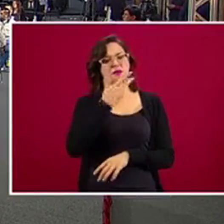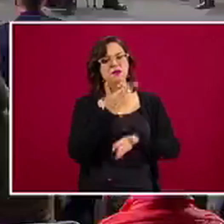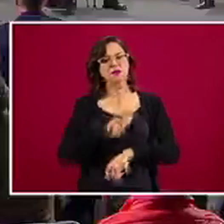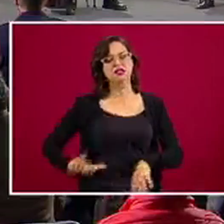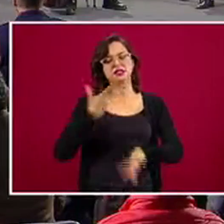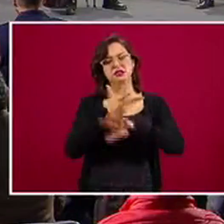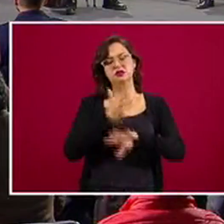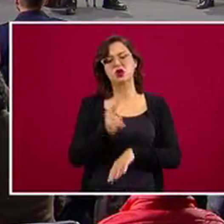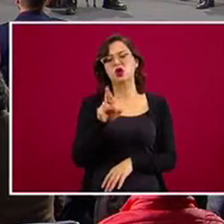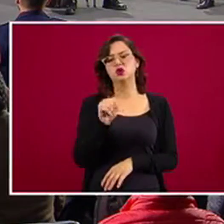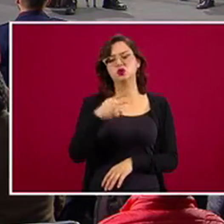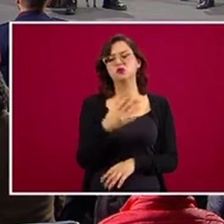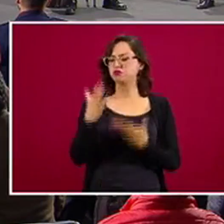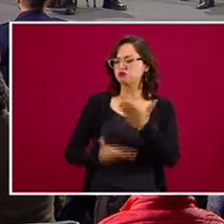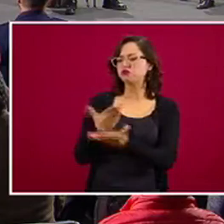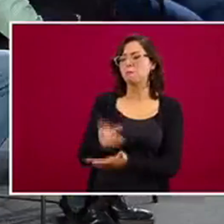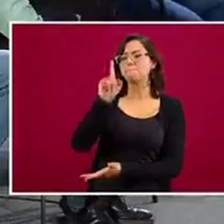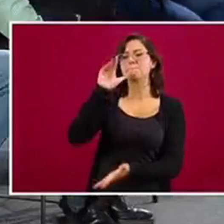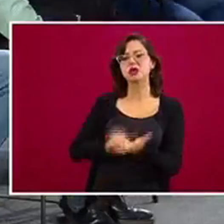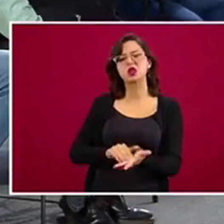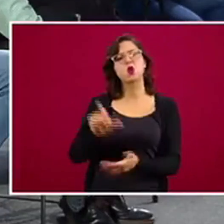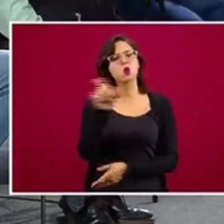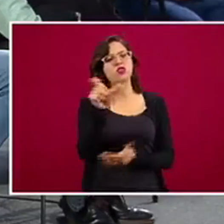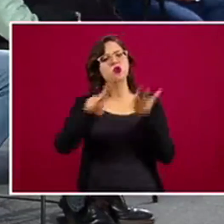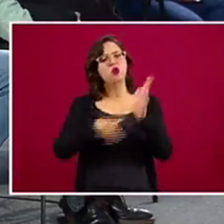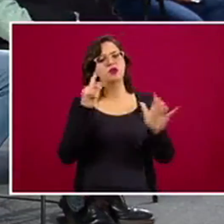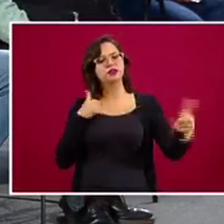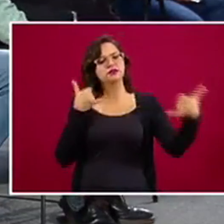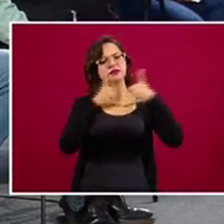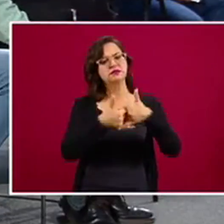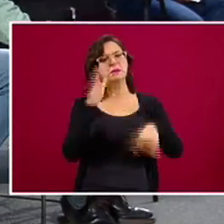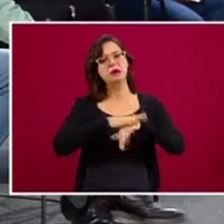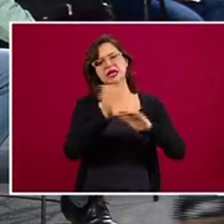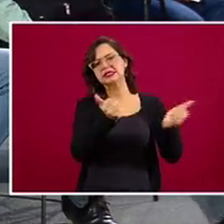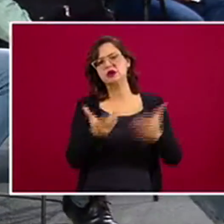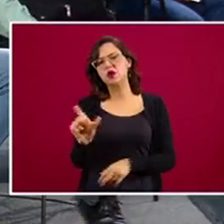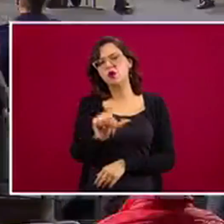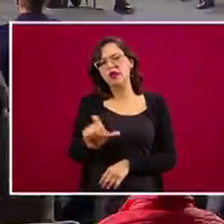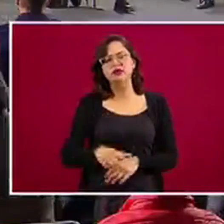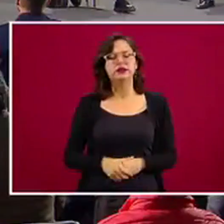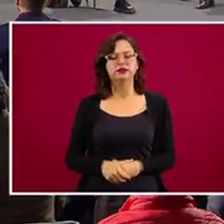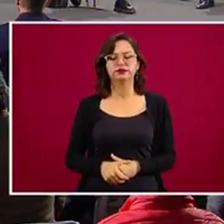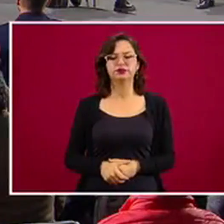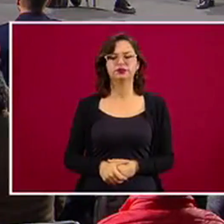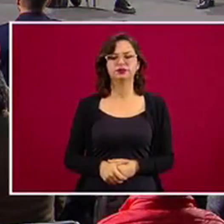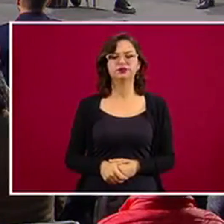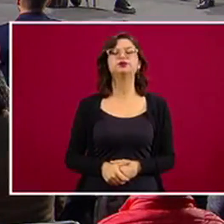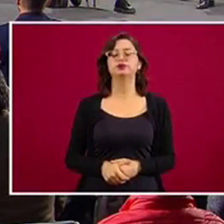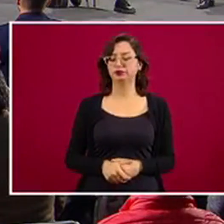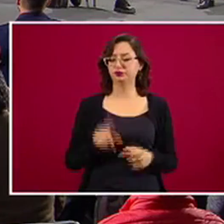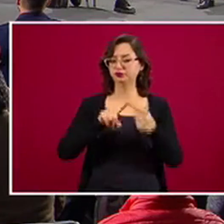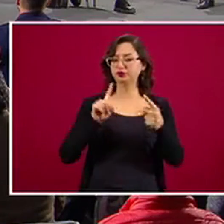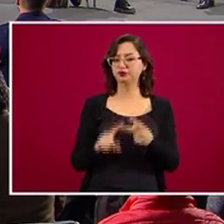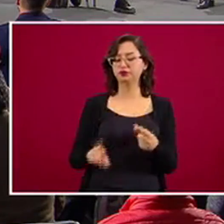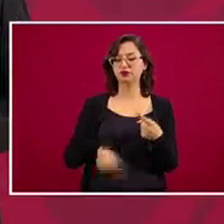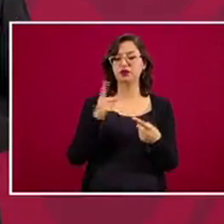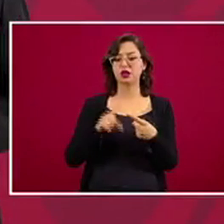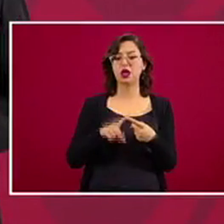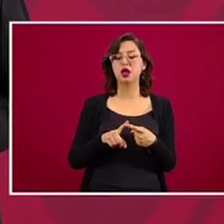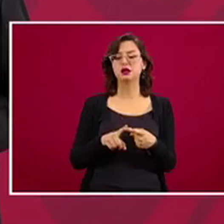va a volver a hablar con él y cuántos más se prevé que adquiera usted? Bueno, el gobierno de México. Son dos cosas. Nos van a entregar 1,000,